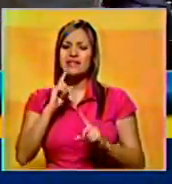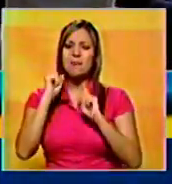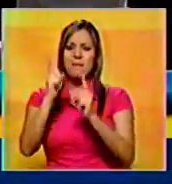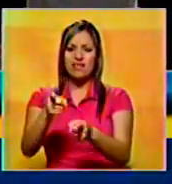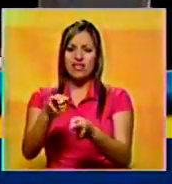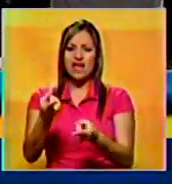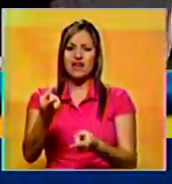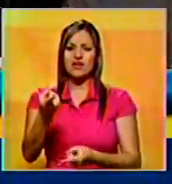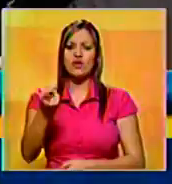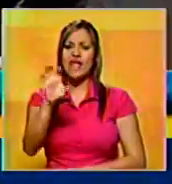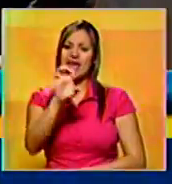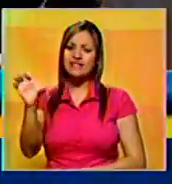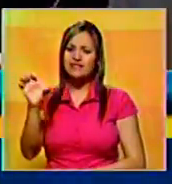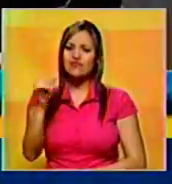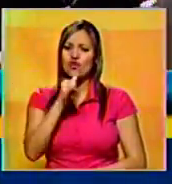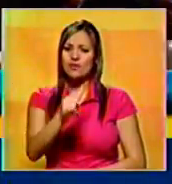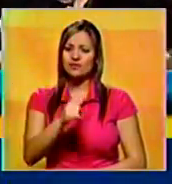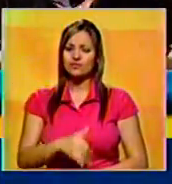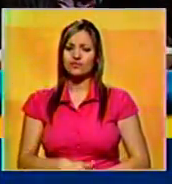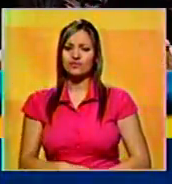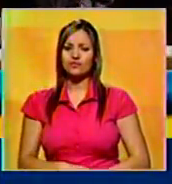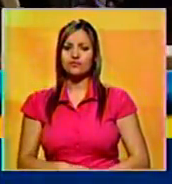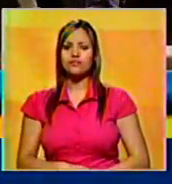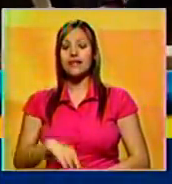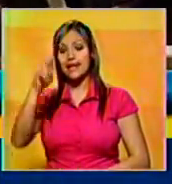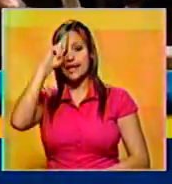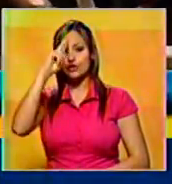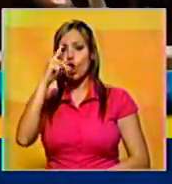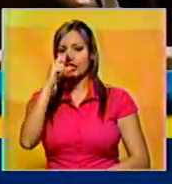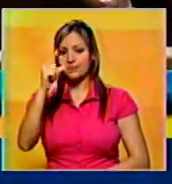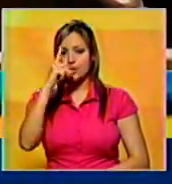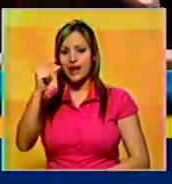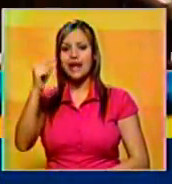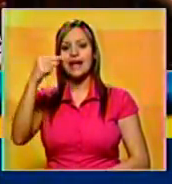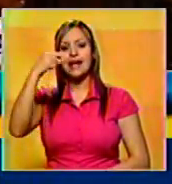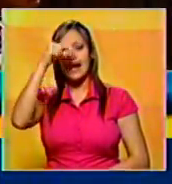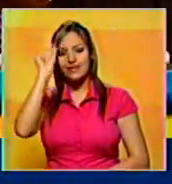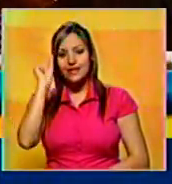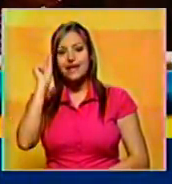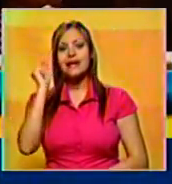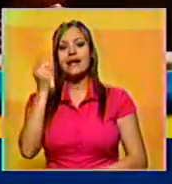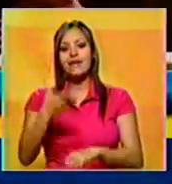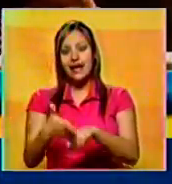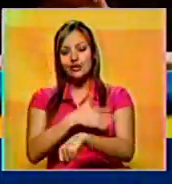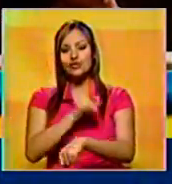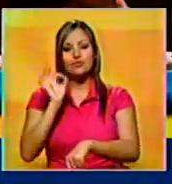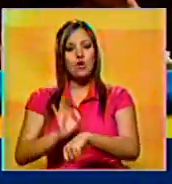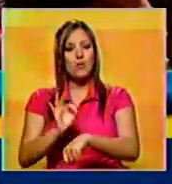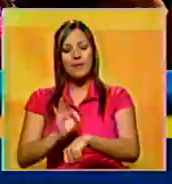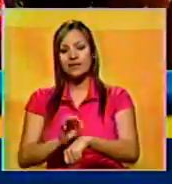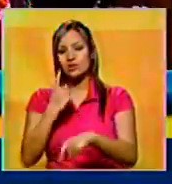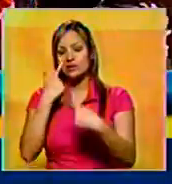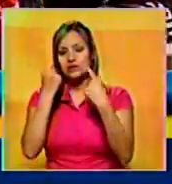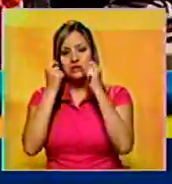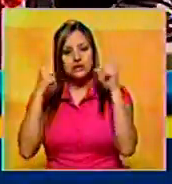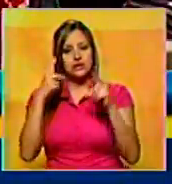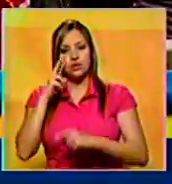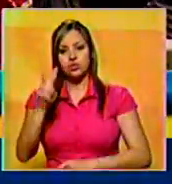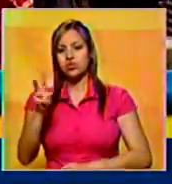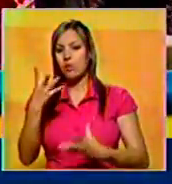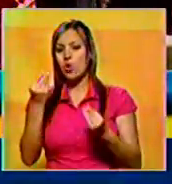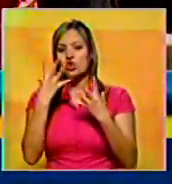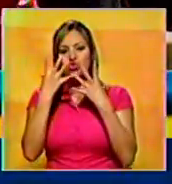General del Este. Adelante, Federica. Así es, José Manuel, como ustedes lo comentaban anteriormente, un momento increíble, lleno de